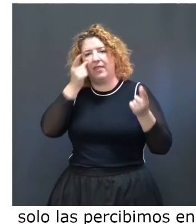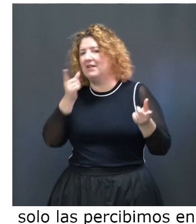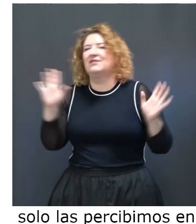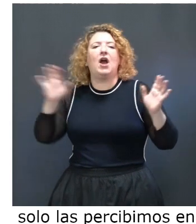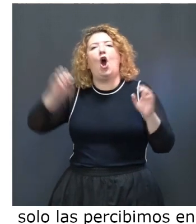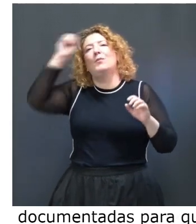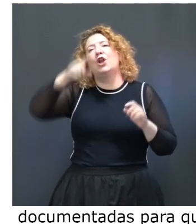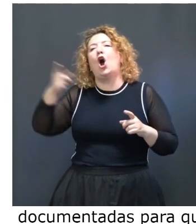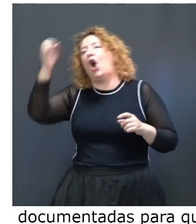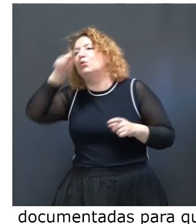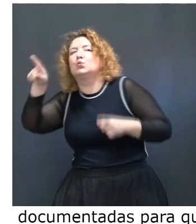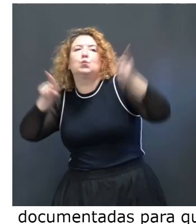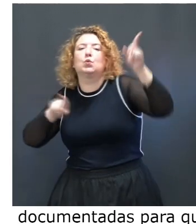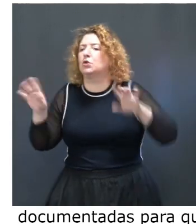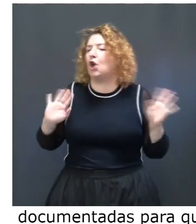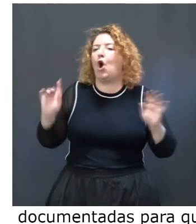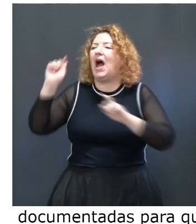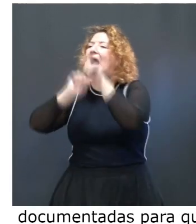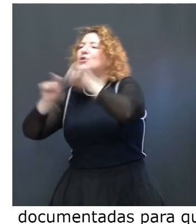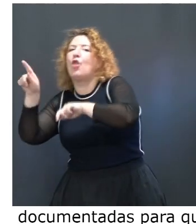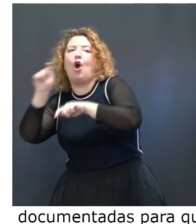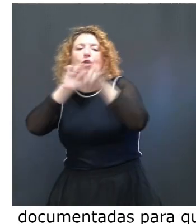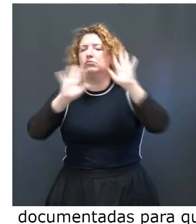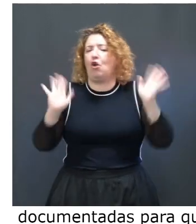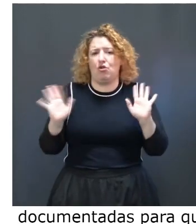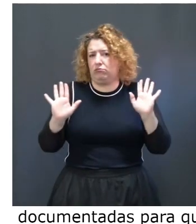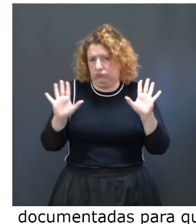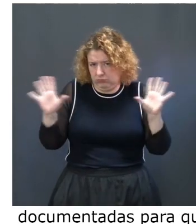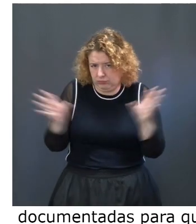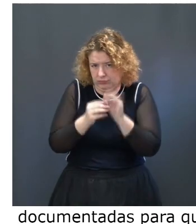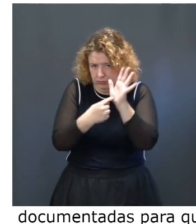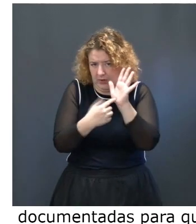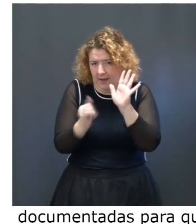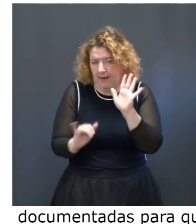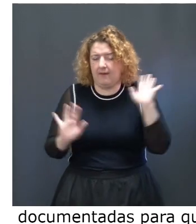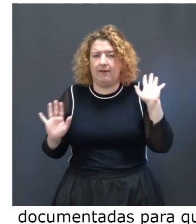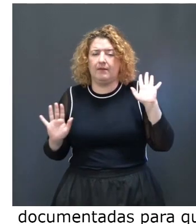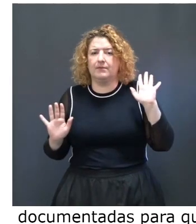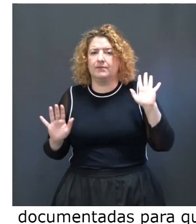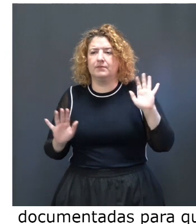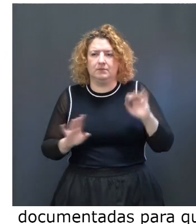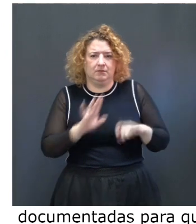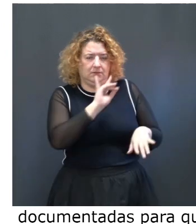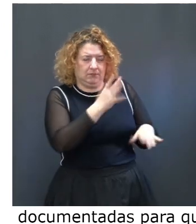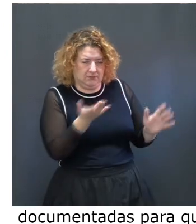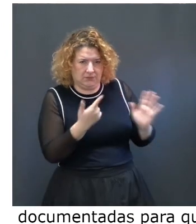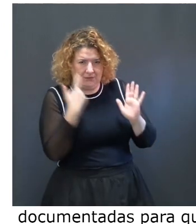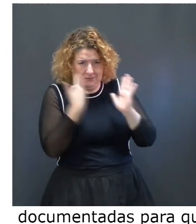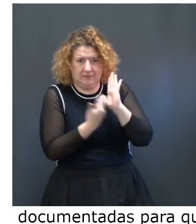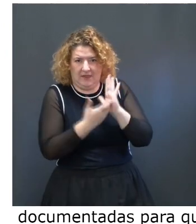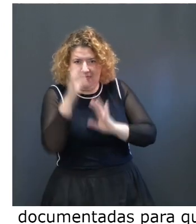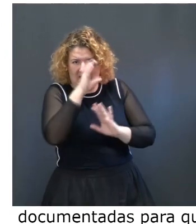opiniones aisladas, sí, o la asociación X que viene o el profesor, sino que que hay una